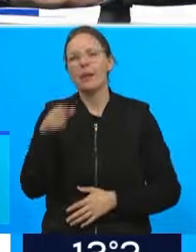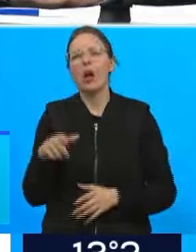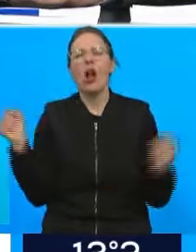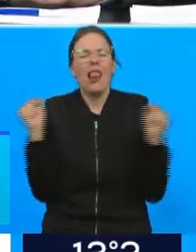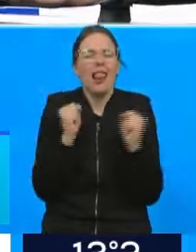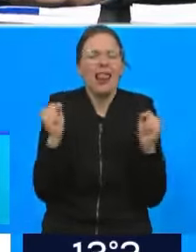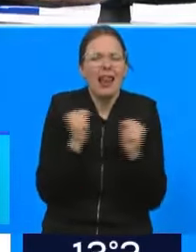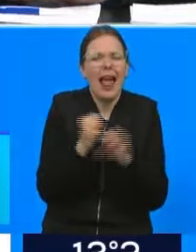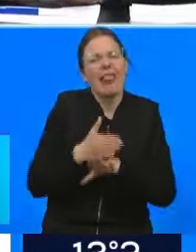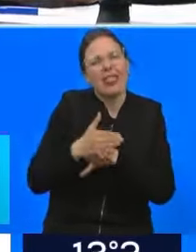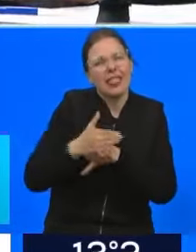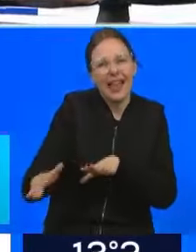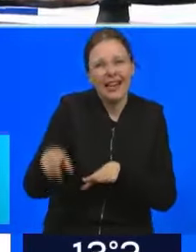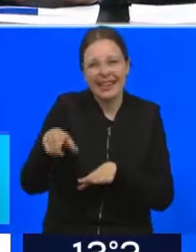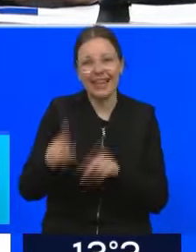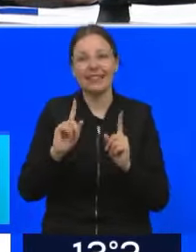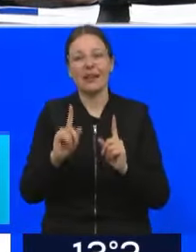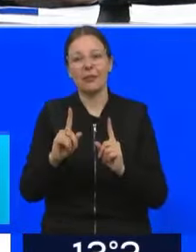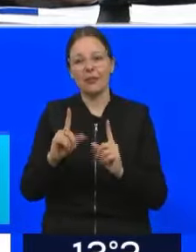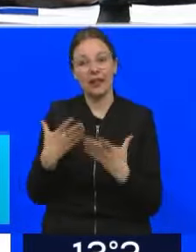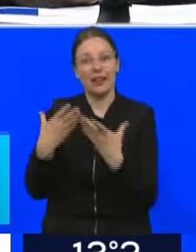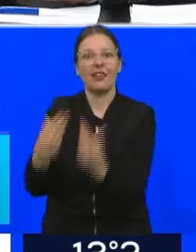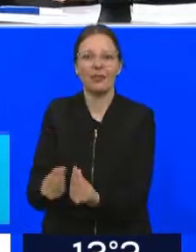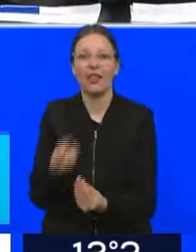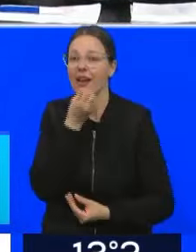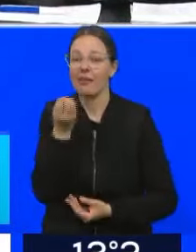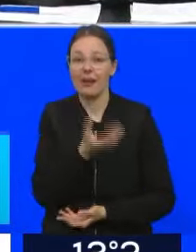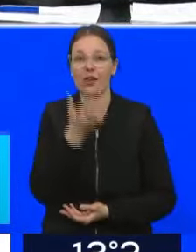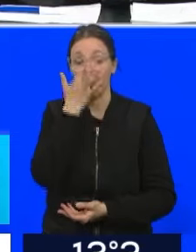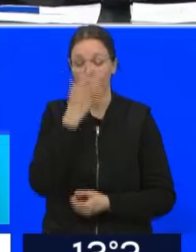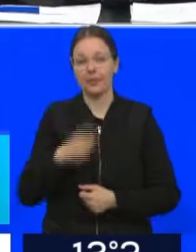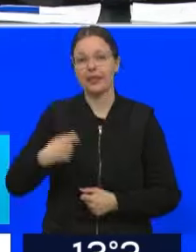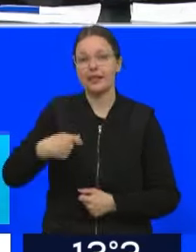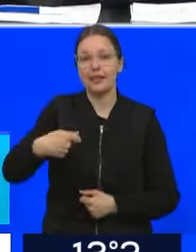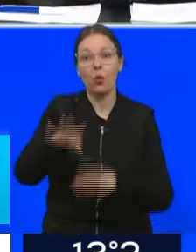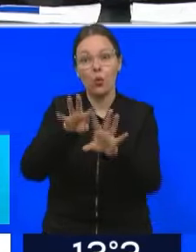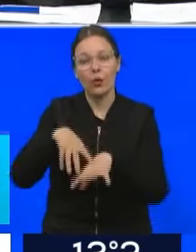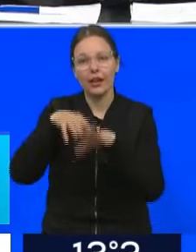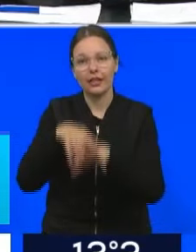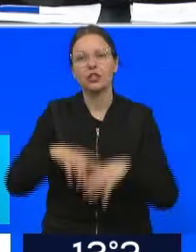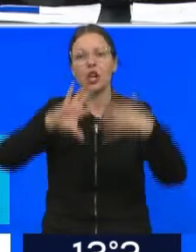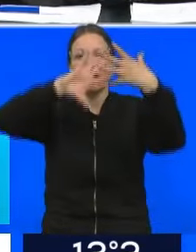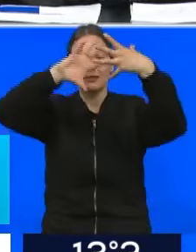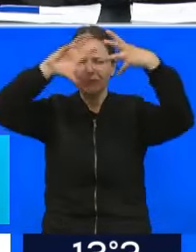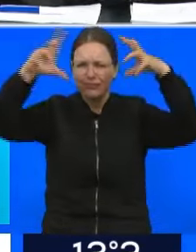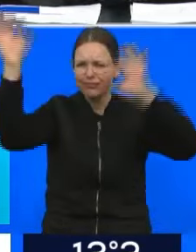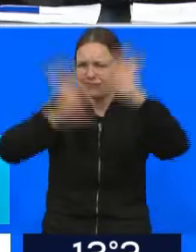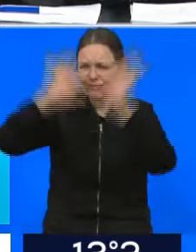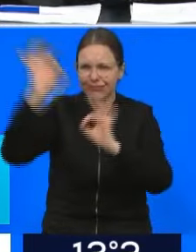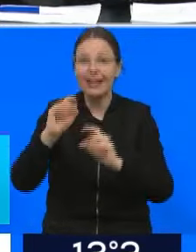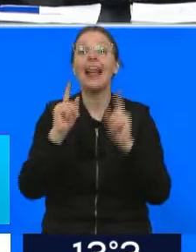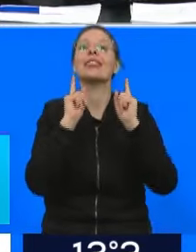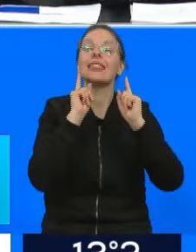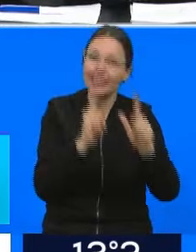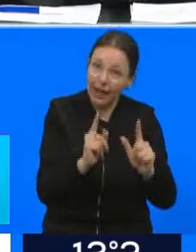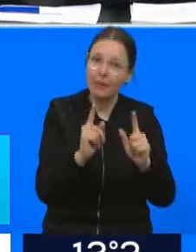Claro. Entonces el gobierno dice, no solamente vamos a procurar mejorar el seguro agrícola en torno a las tormentas graniceras, sino también a aquellos que